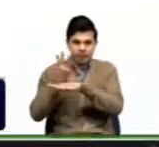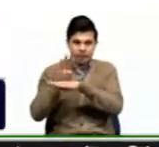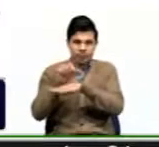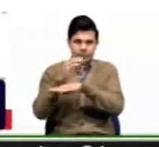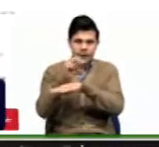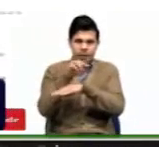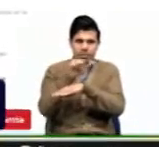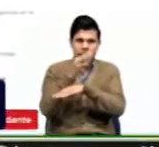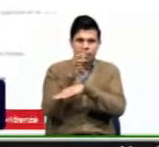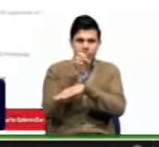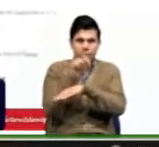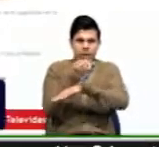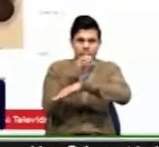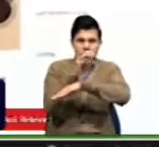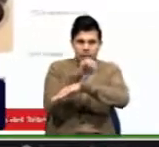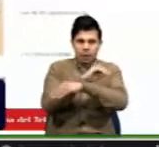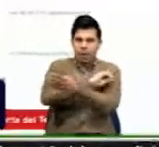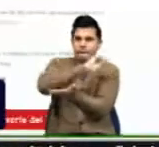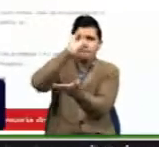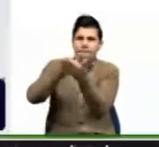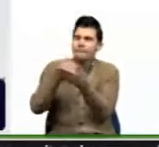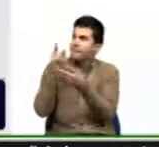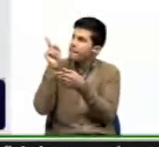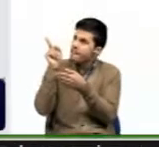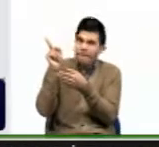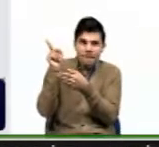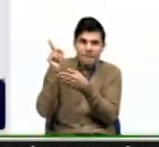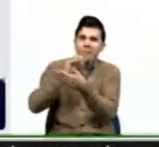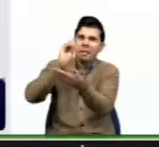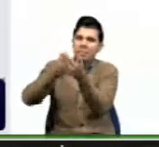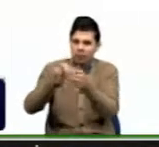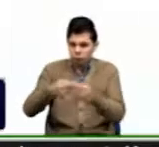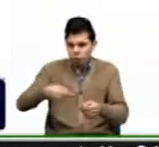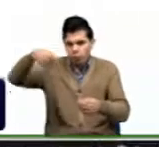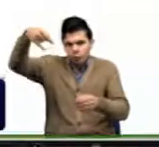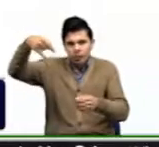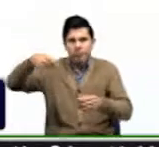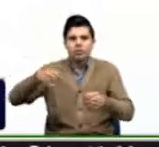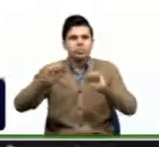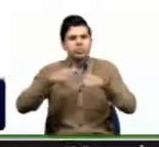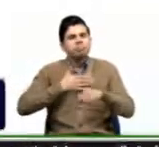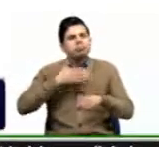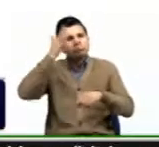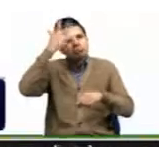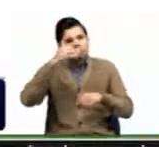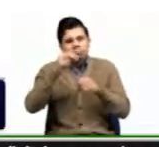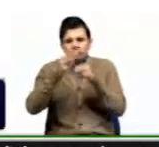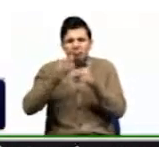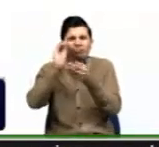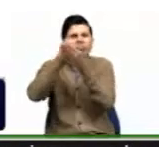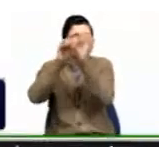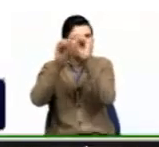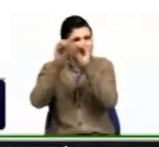www.canaltro.com y das clic en el link concurso de fotos. Participa, ingresa con tu Facebook, llena tus